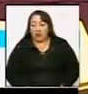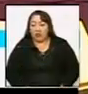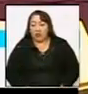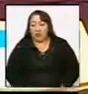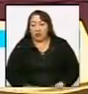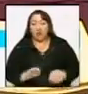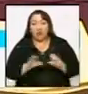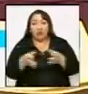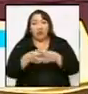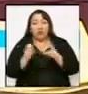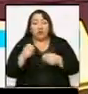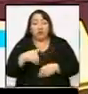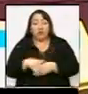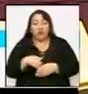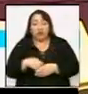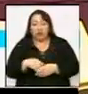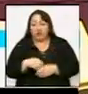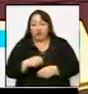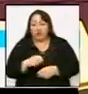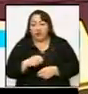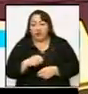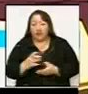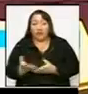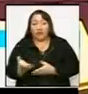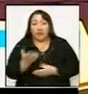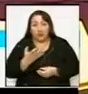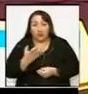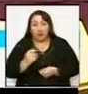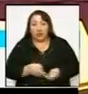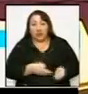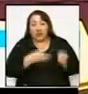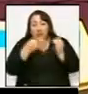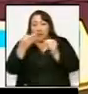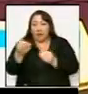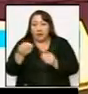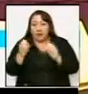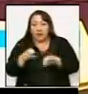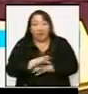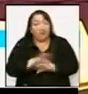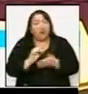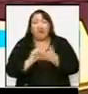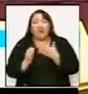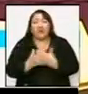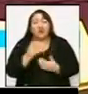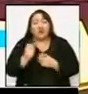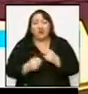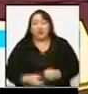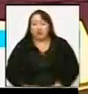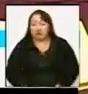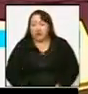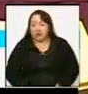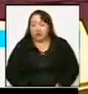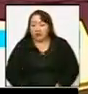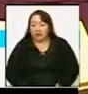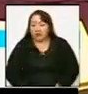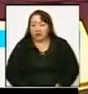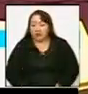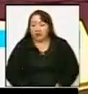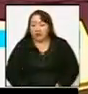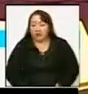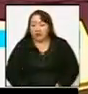del mismo sistema electoral recepcionen y trasladen una renuncia para facilitarle al ciudadano les